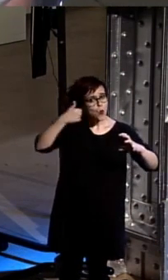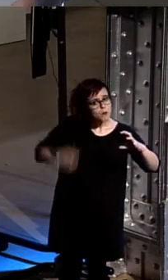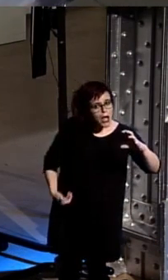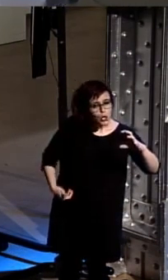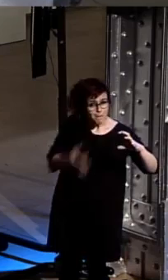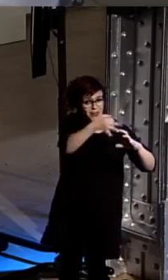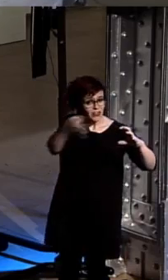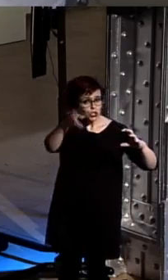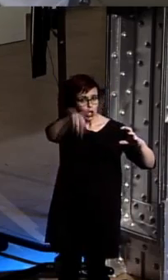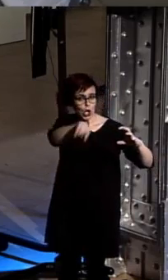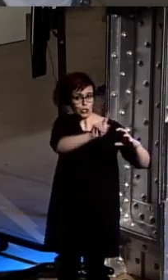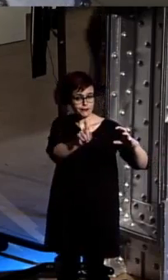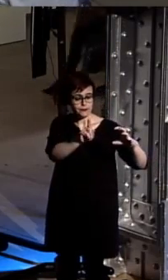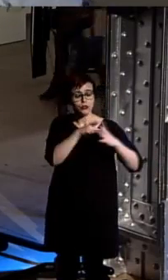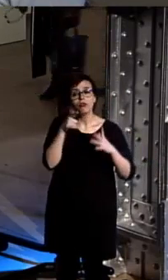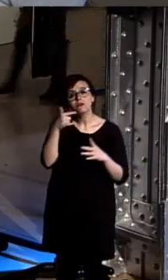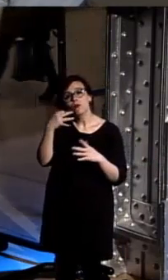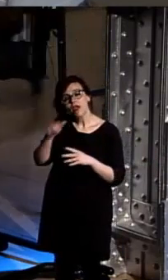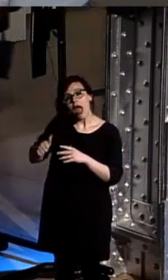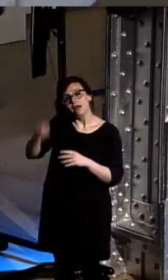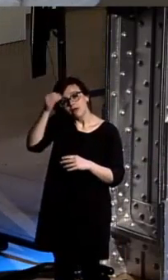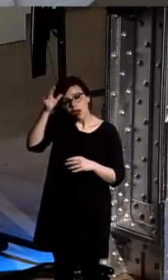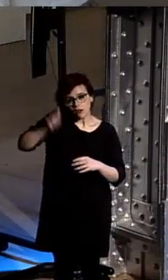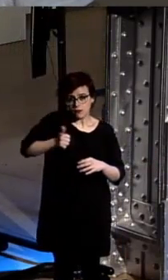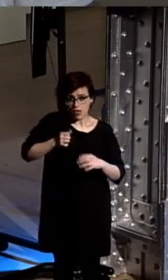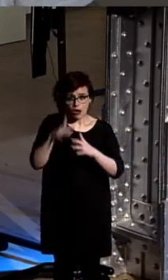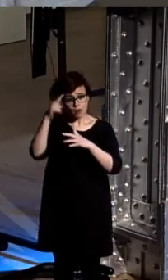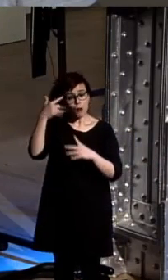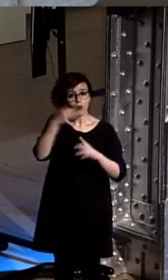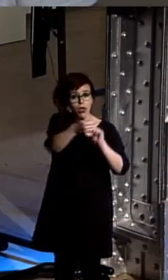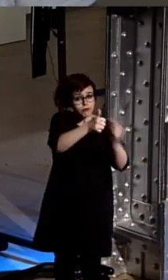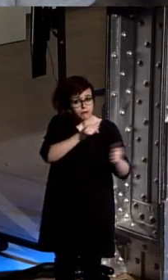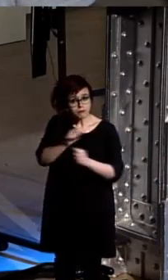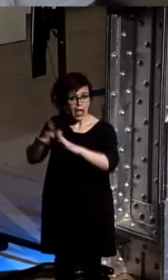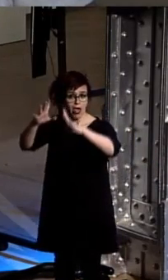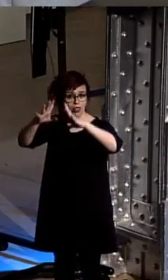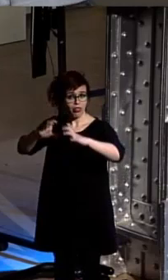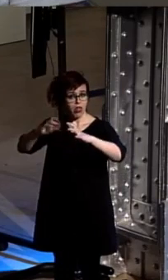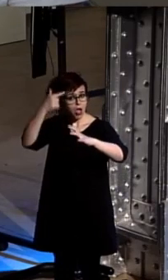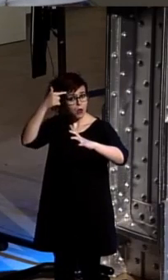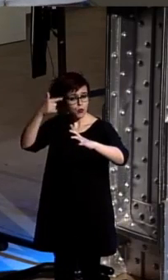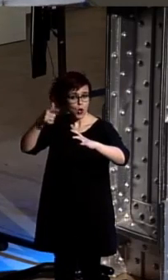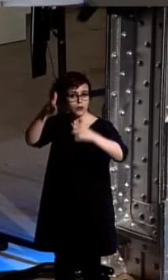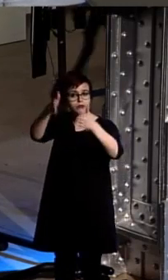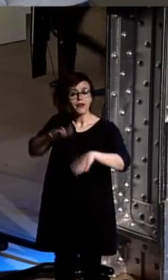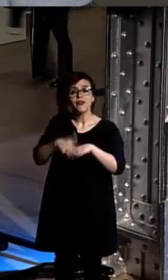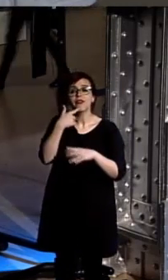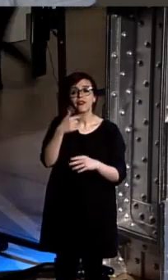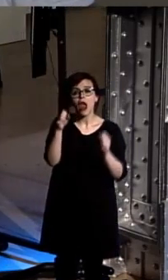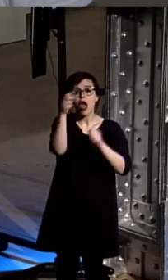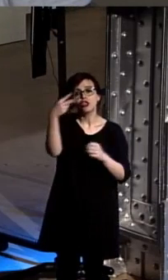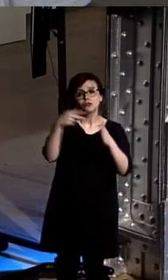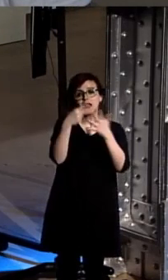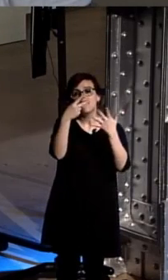dos objetivos posibles de la inteligencia artificial. Uno puede ser simular el cerebro humano, que es la idea de que en 2029 tendremos una máquina capaz